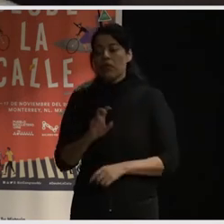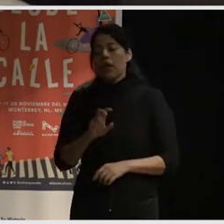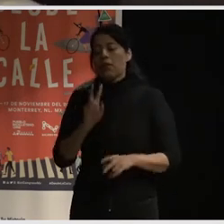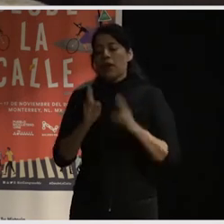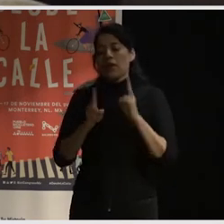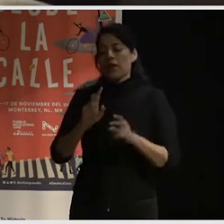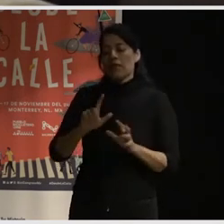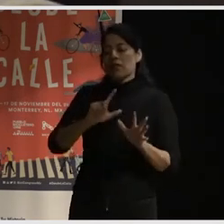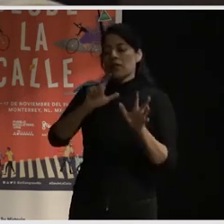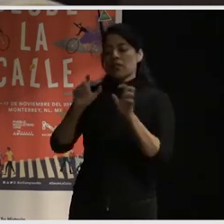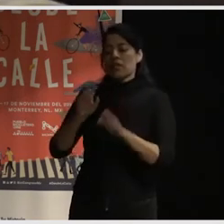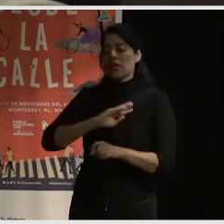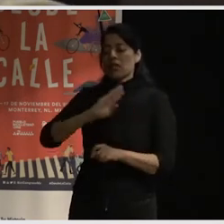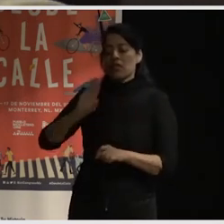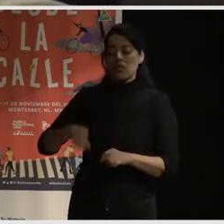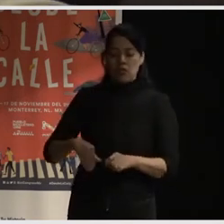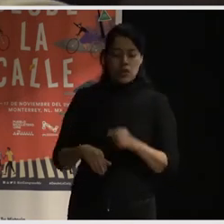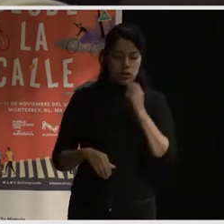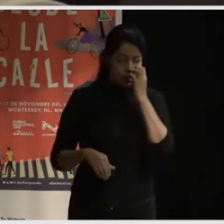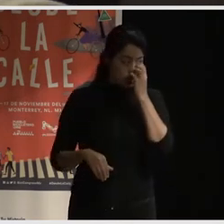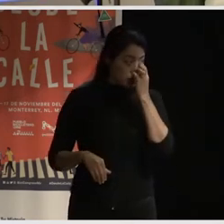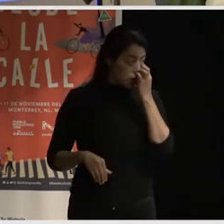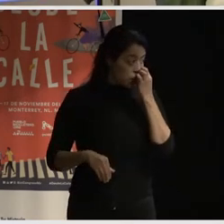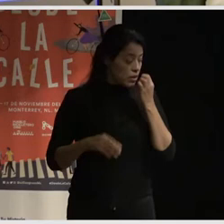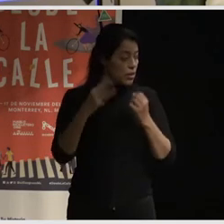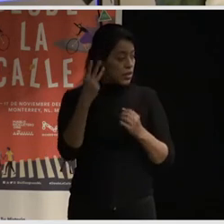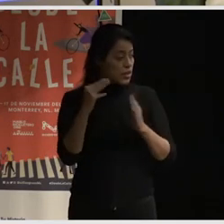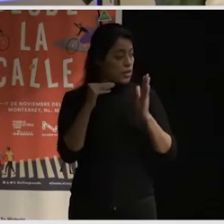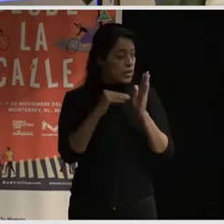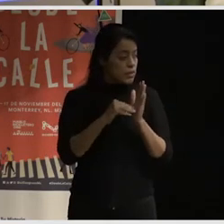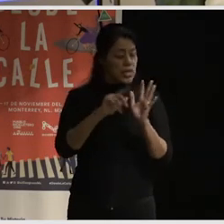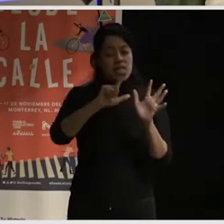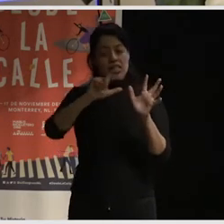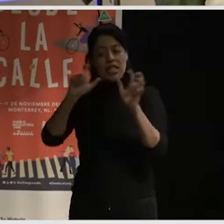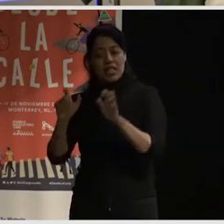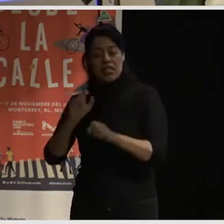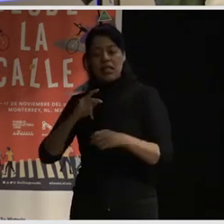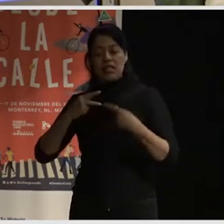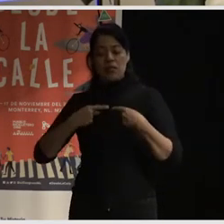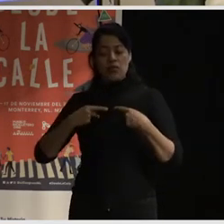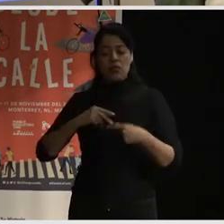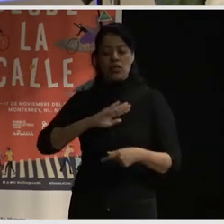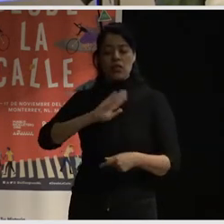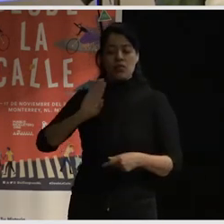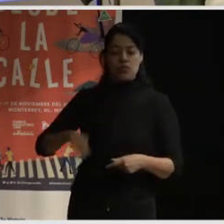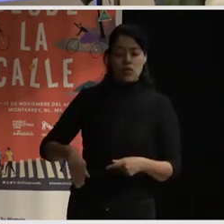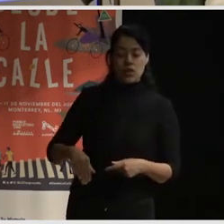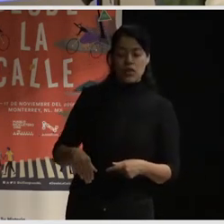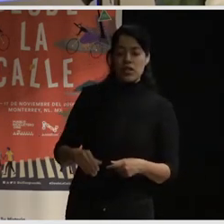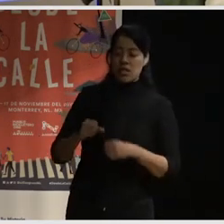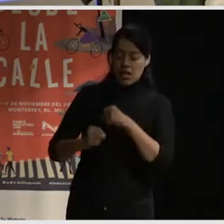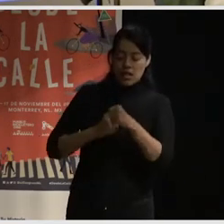muertes aquí en monterrey algo así más de 3.700 así en monterrey 3700